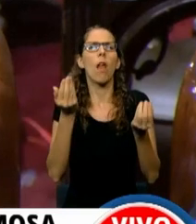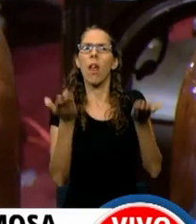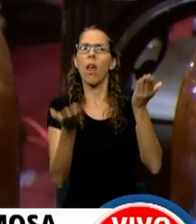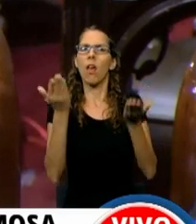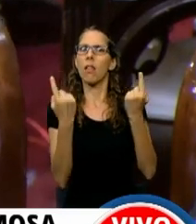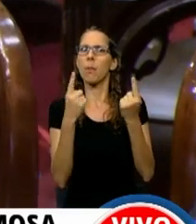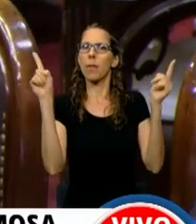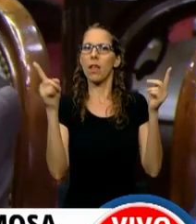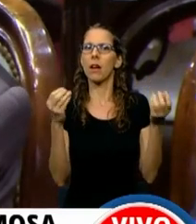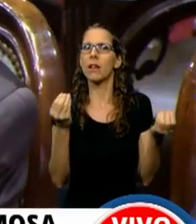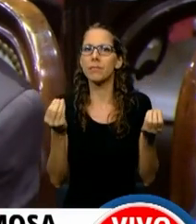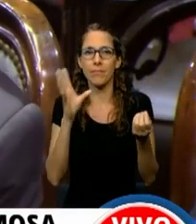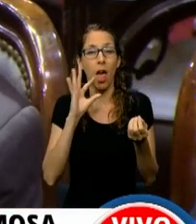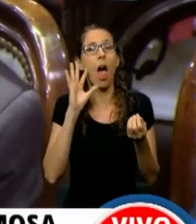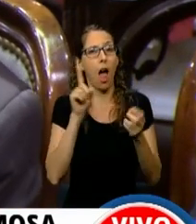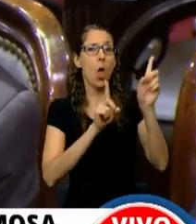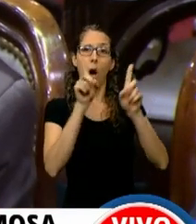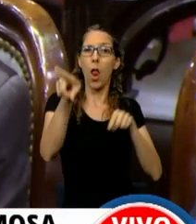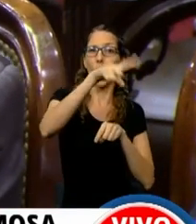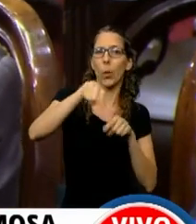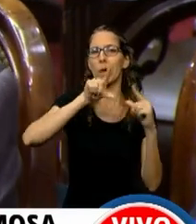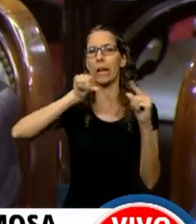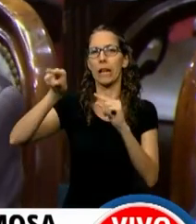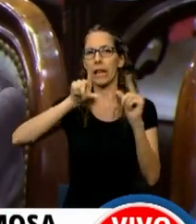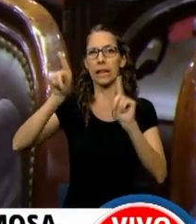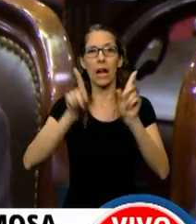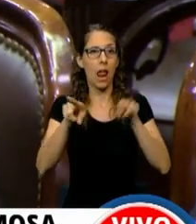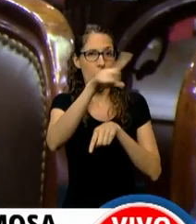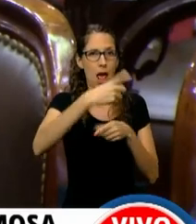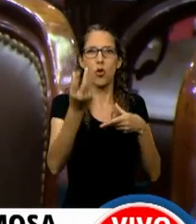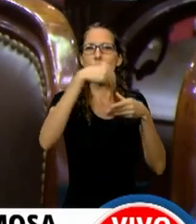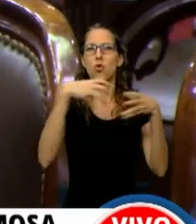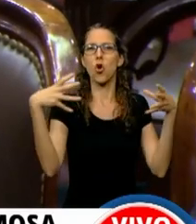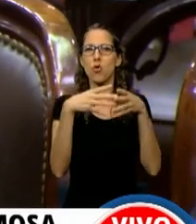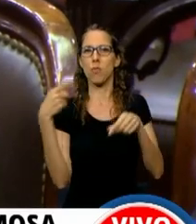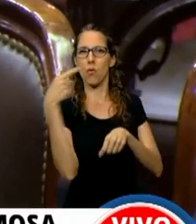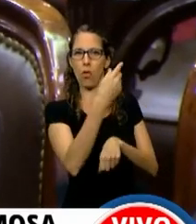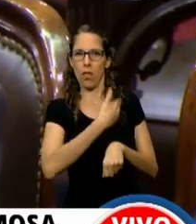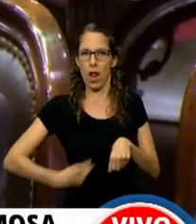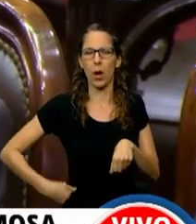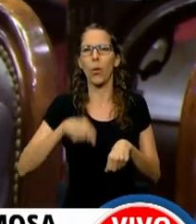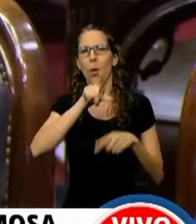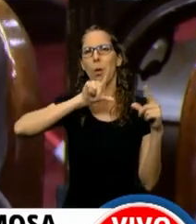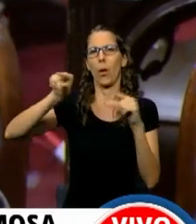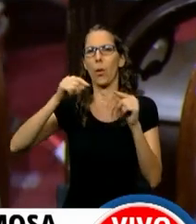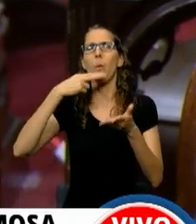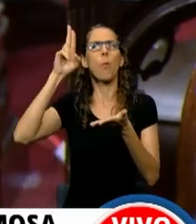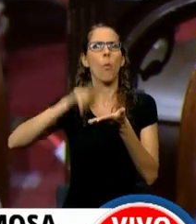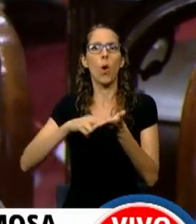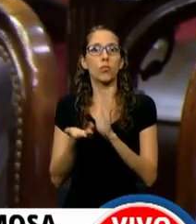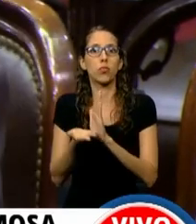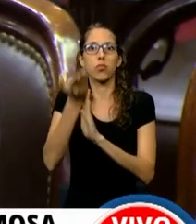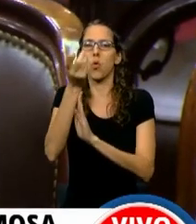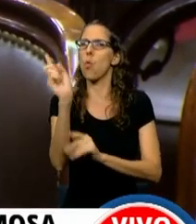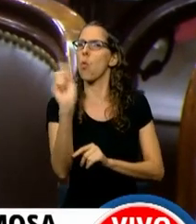ejemplo, en algo que estuvieron cuestionando muchos legisladores de la oposición respecto a que no es bueno subir impuestos en